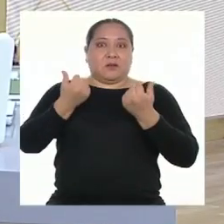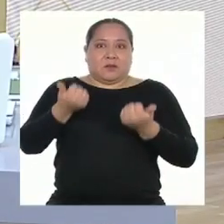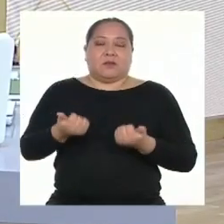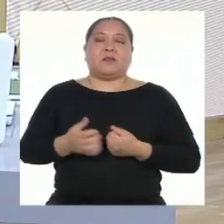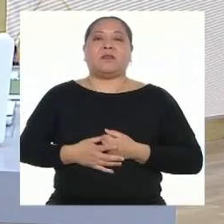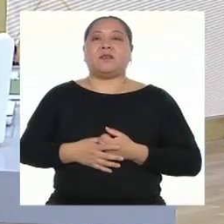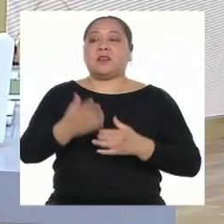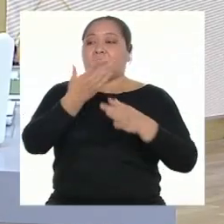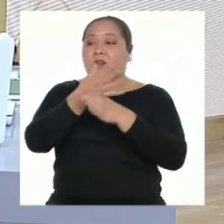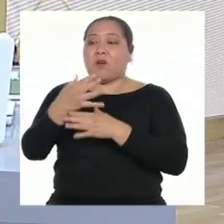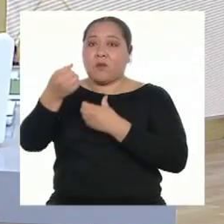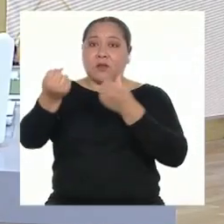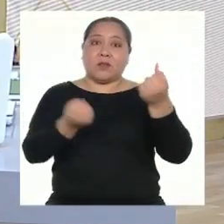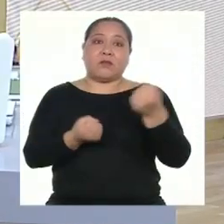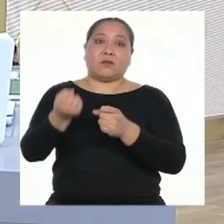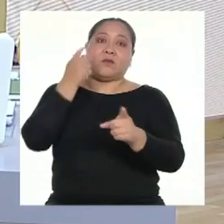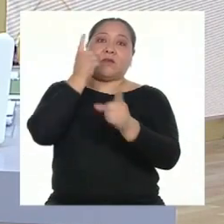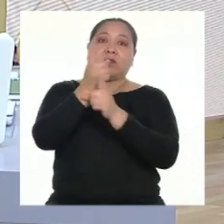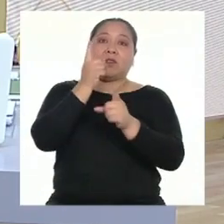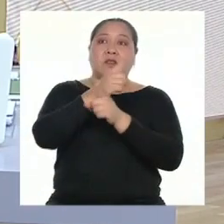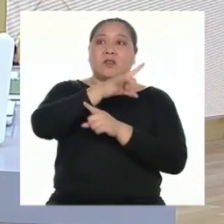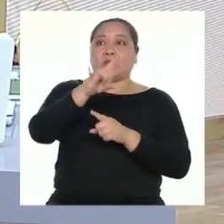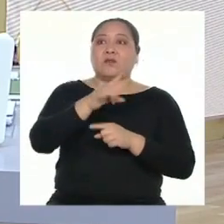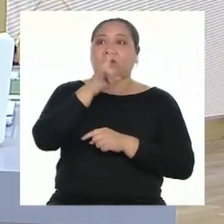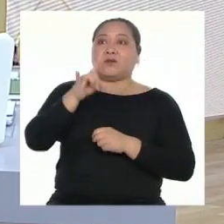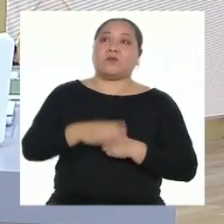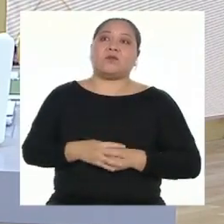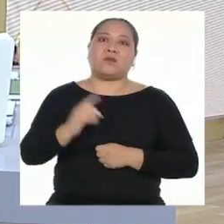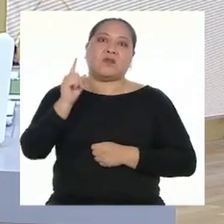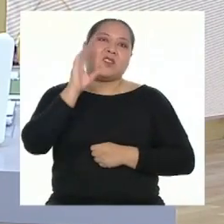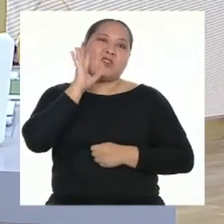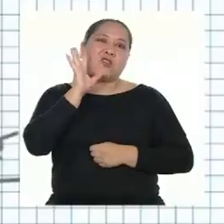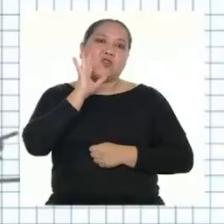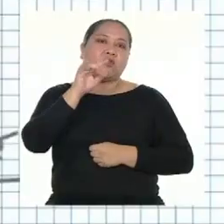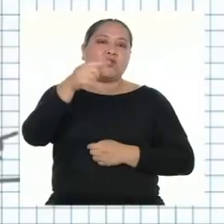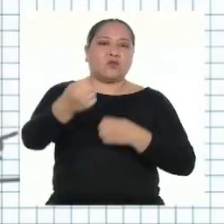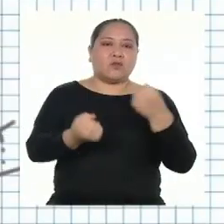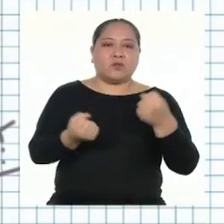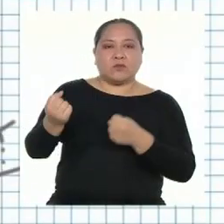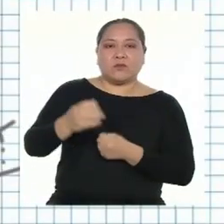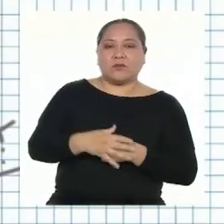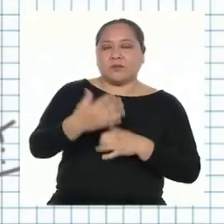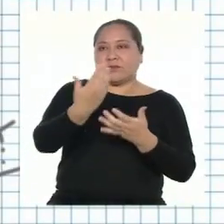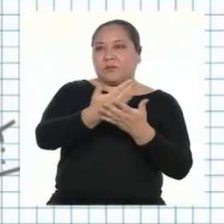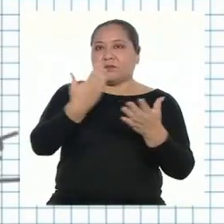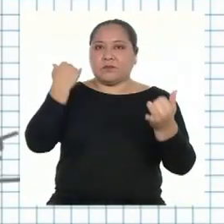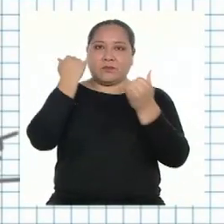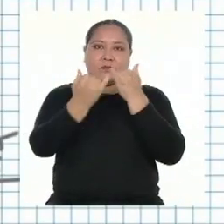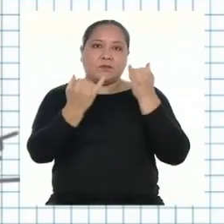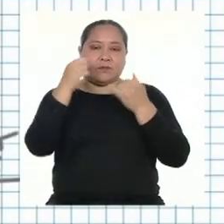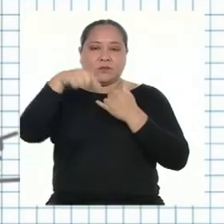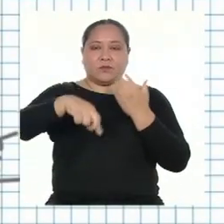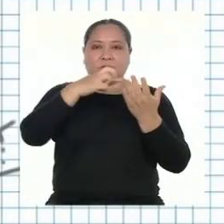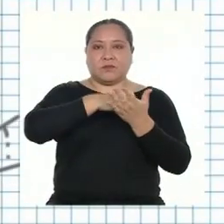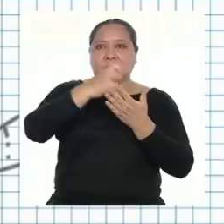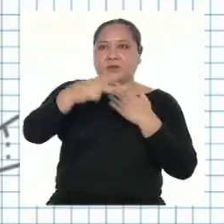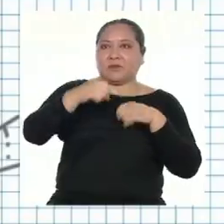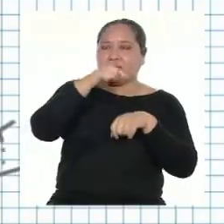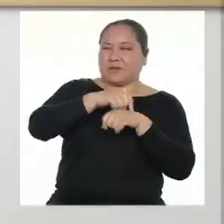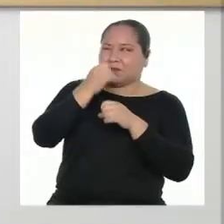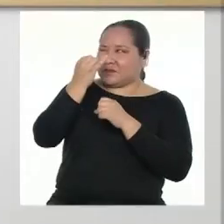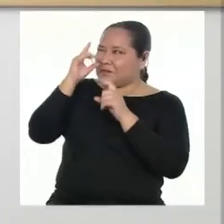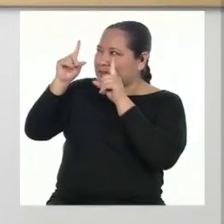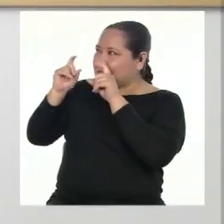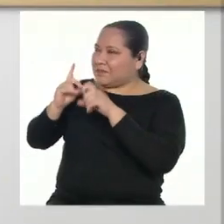hace más eficaz su uso. Darle mantenimiento para que no contamine el ambiente. Antes de terminar con el programa, ¿tenemos tiempo para algunas